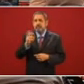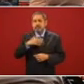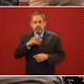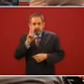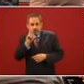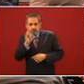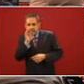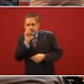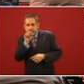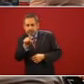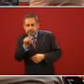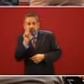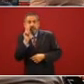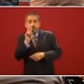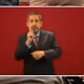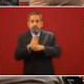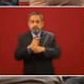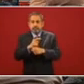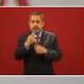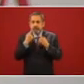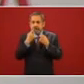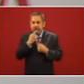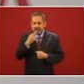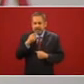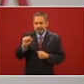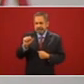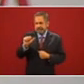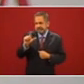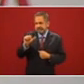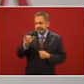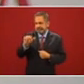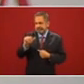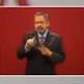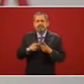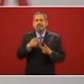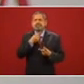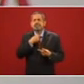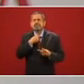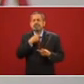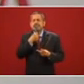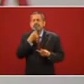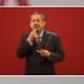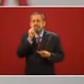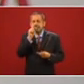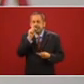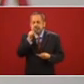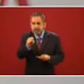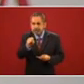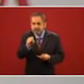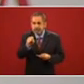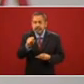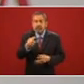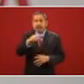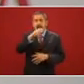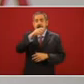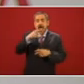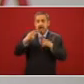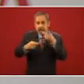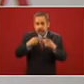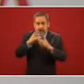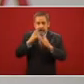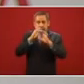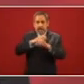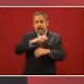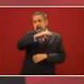a simple vista, de saliva mayormente, con algunas secreciones de la garganta, que se proyectan cuando se habla, se canta,